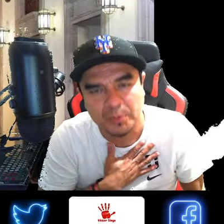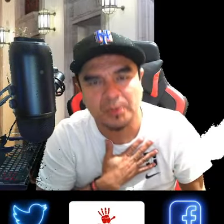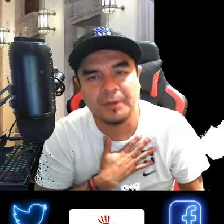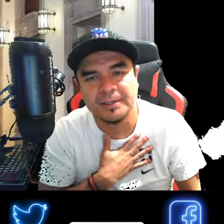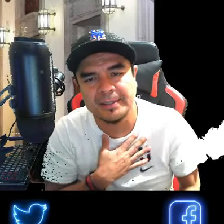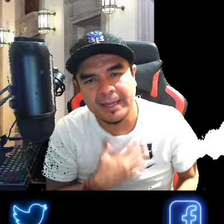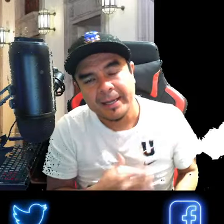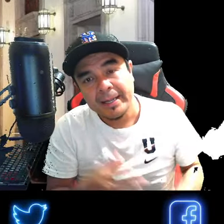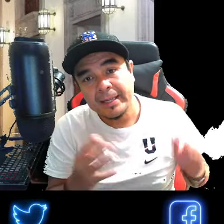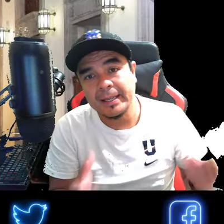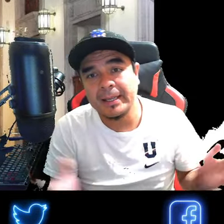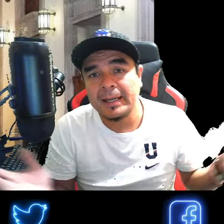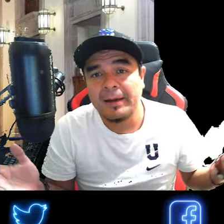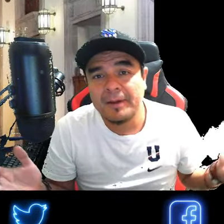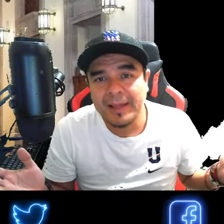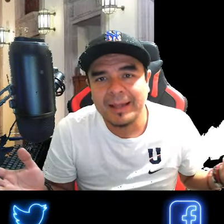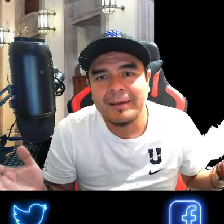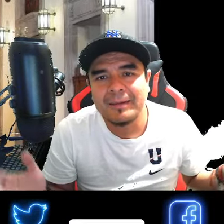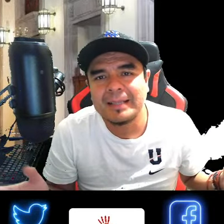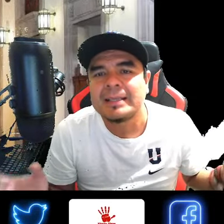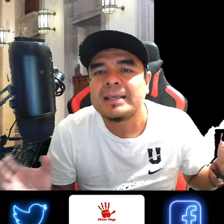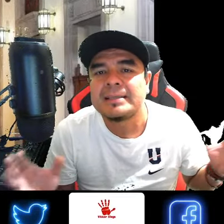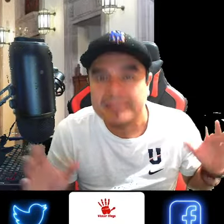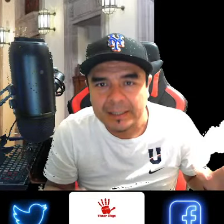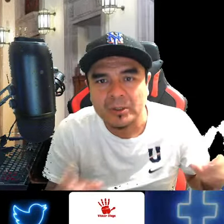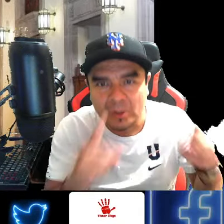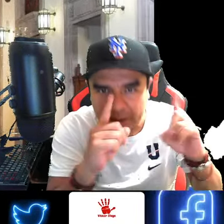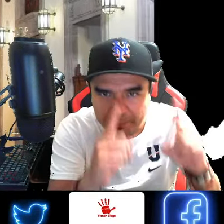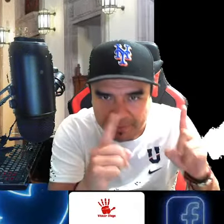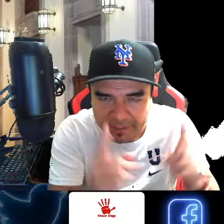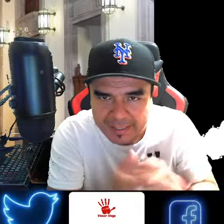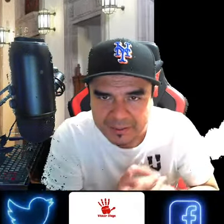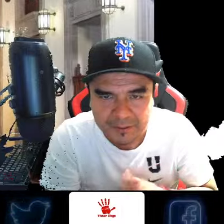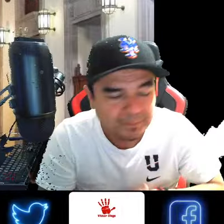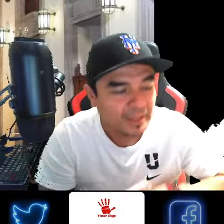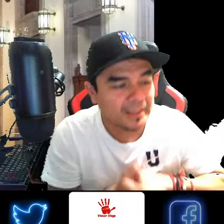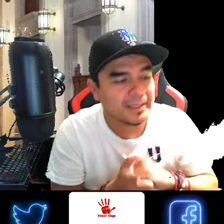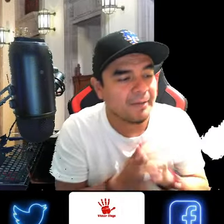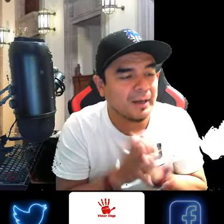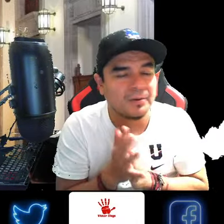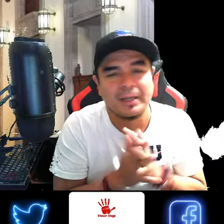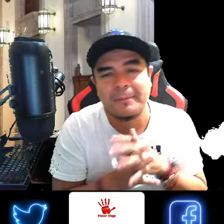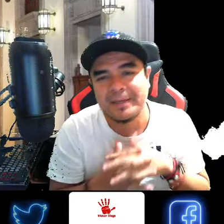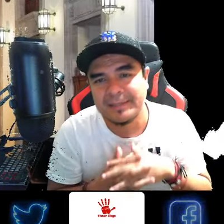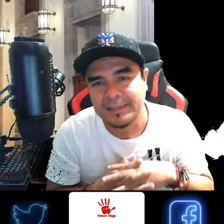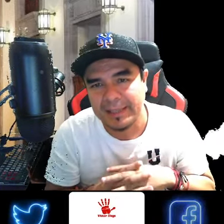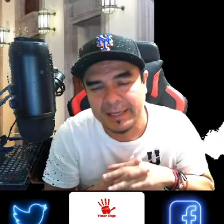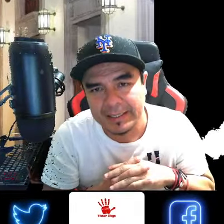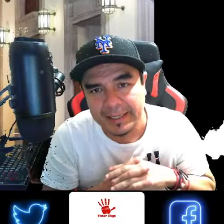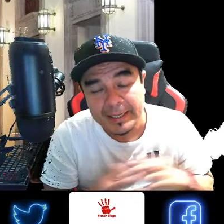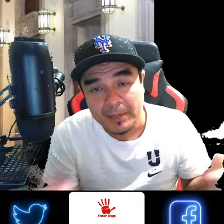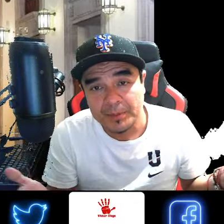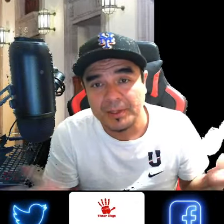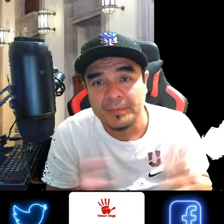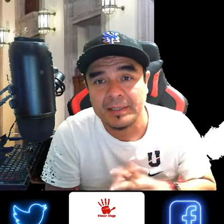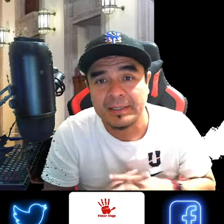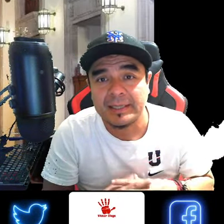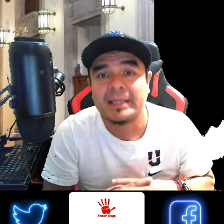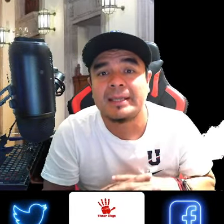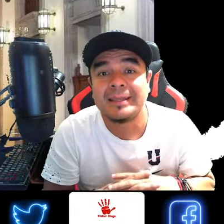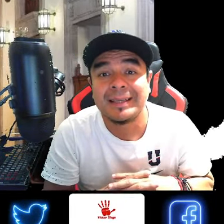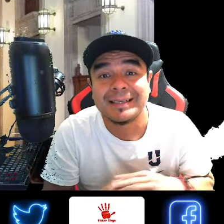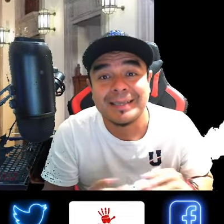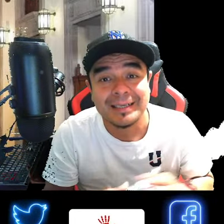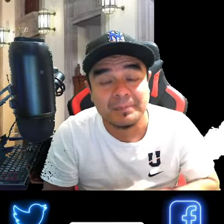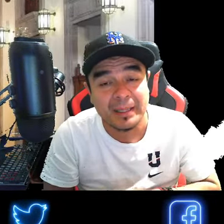es mi punto de vista. Y la verdad, siendo el primer año de trabajo de la presidenta del INE, pues